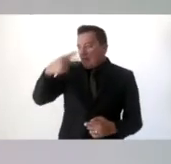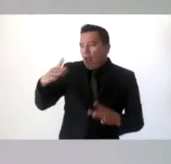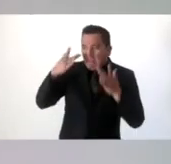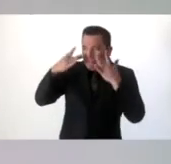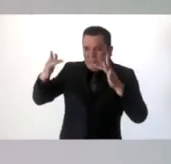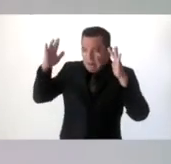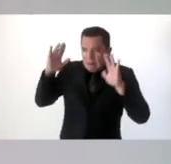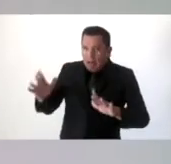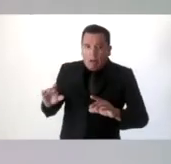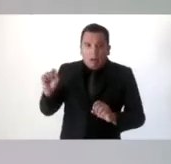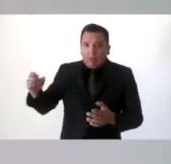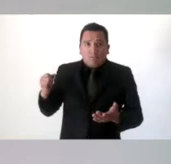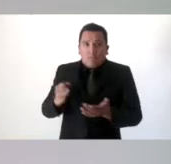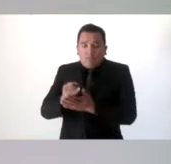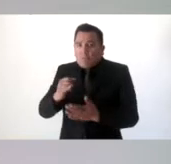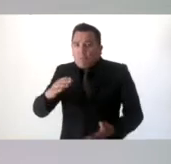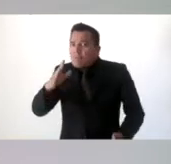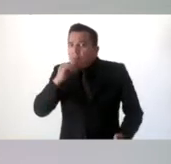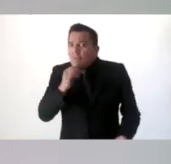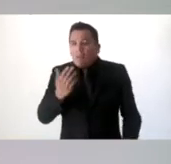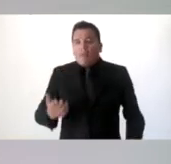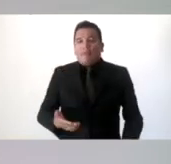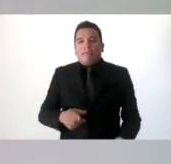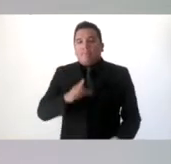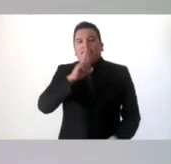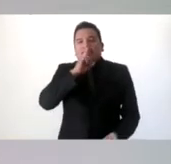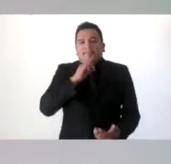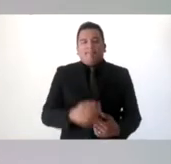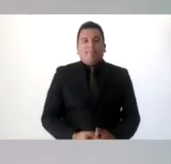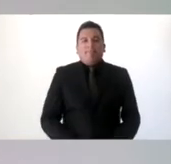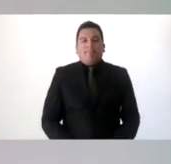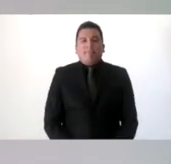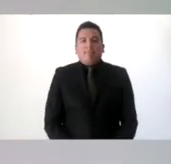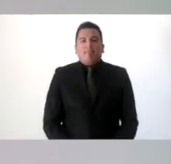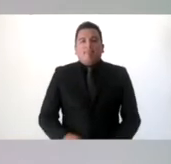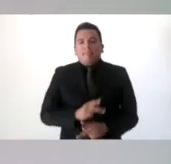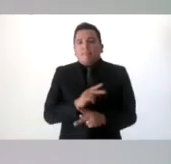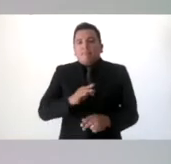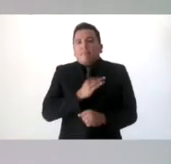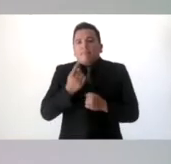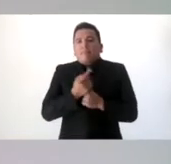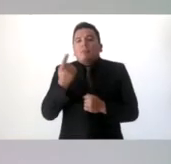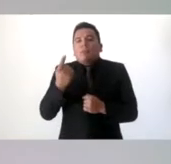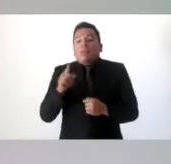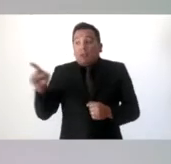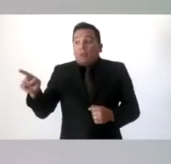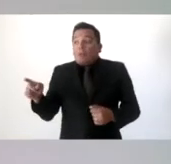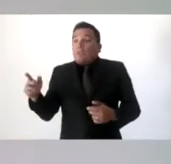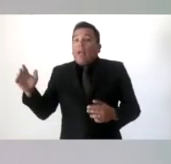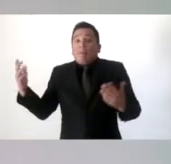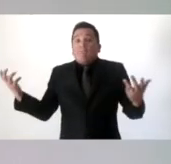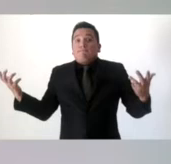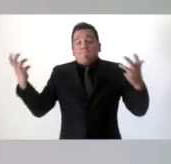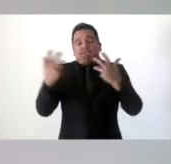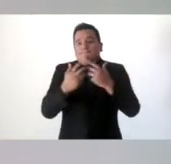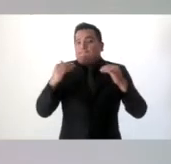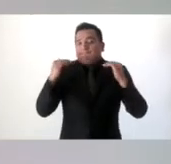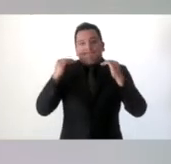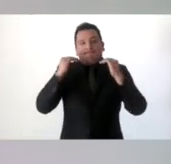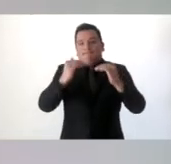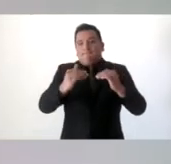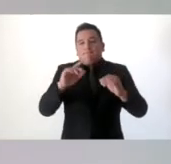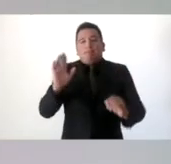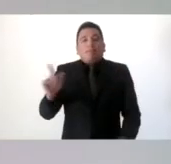no se vale que ellos decidan, etcétera. La verdad es que por eso creo que sí están vinculados, porque tan se vale que coinciden incluso con lo que estamos